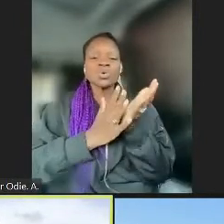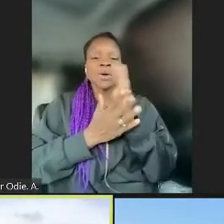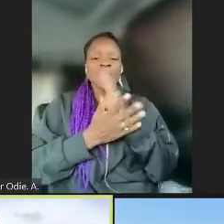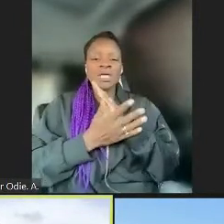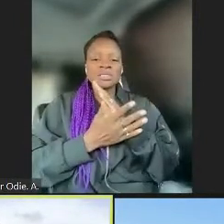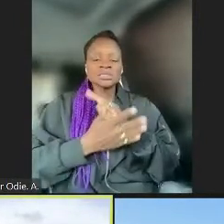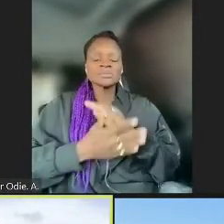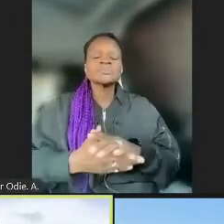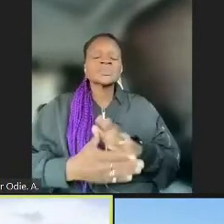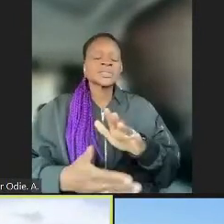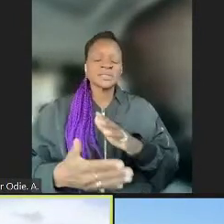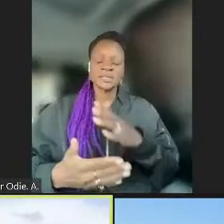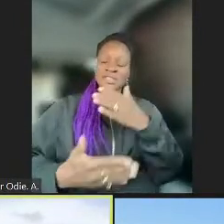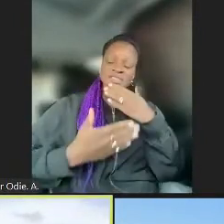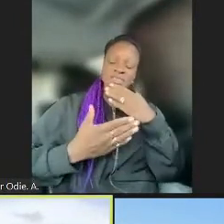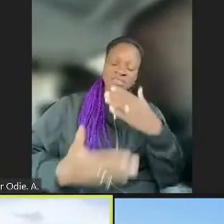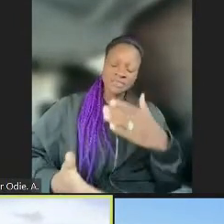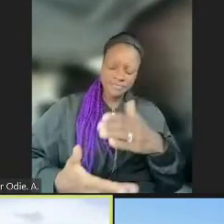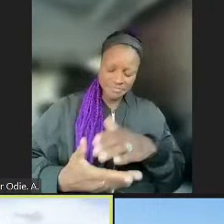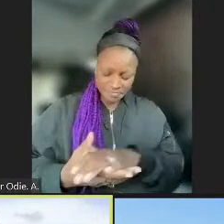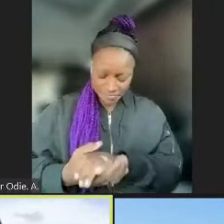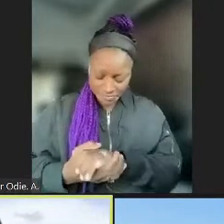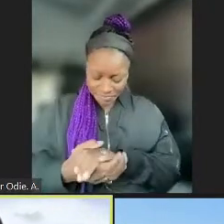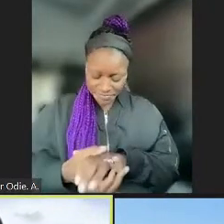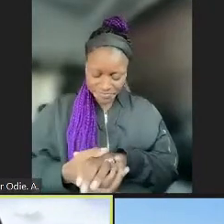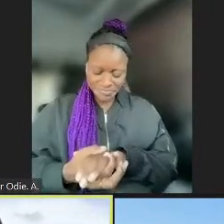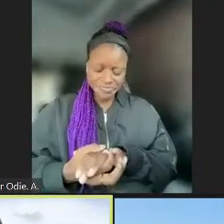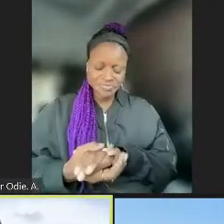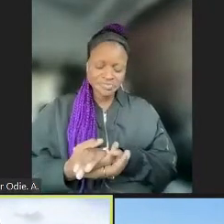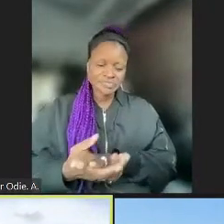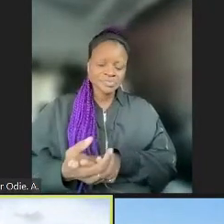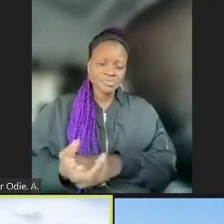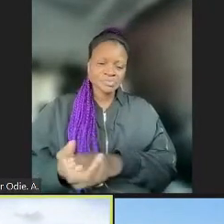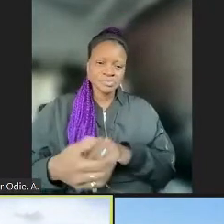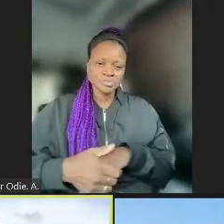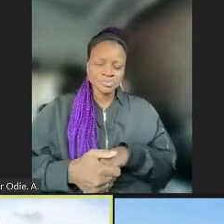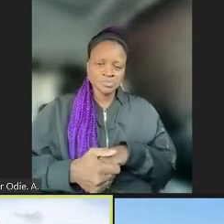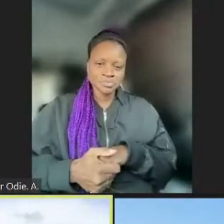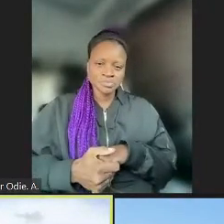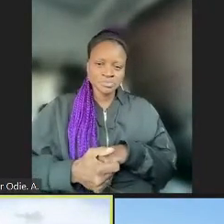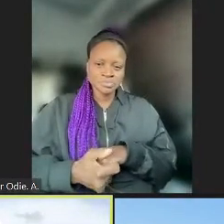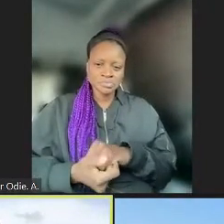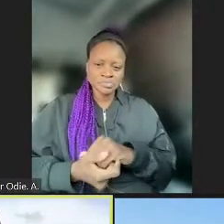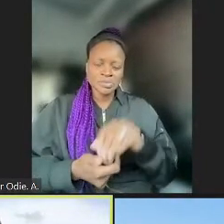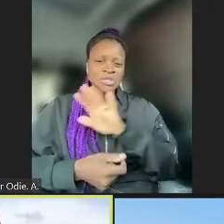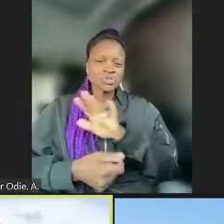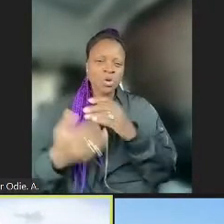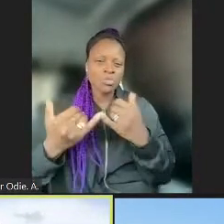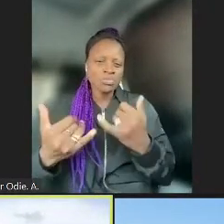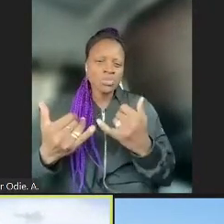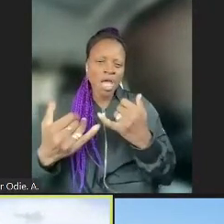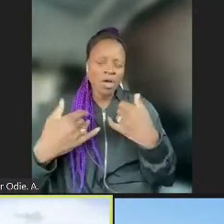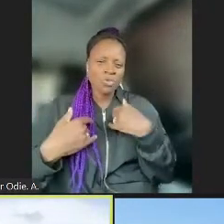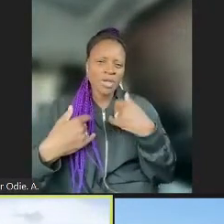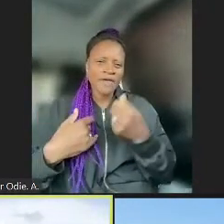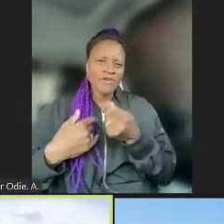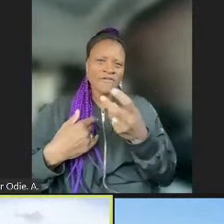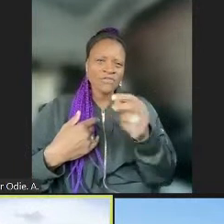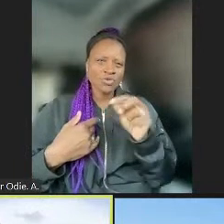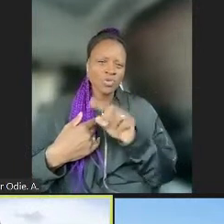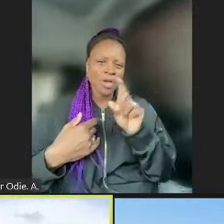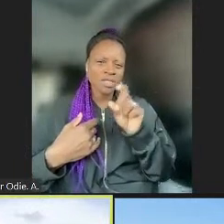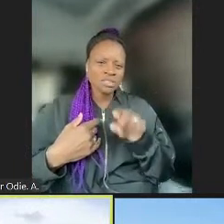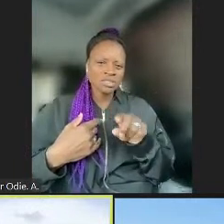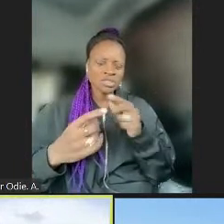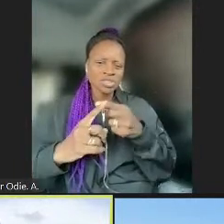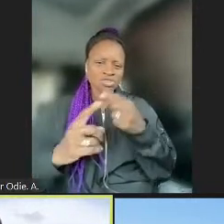Gracias por clarificar eso. Quiero ahora irme, si puedo, a ver si puedo. Vamos a tomar